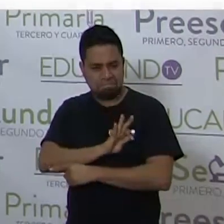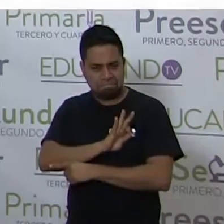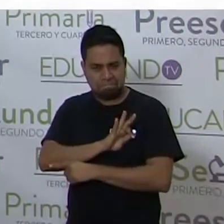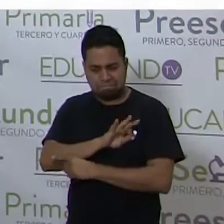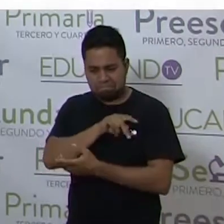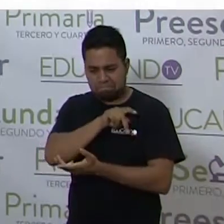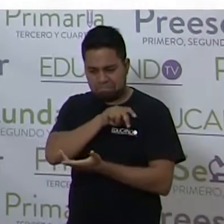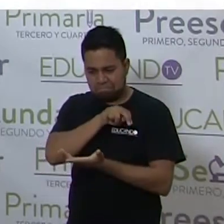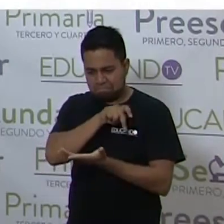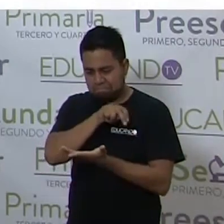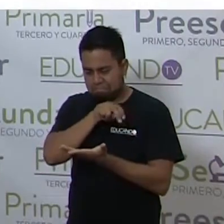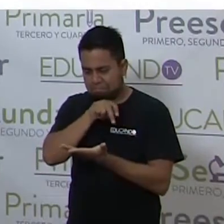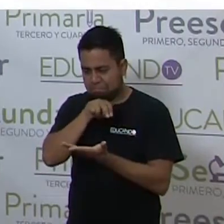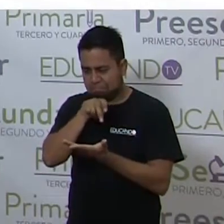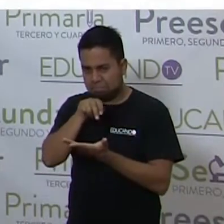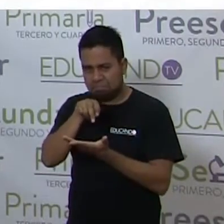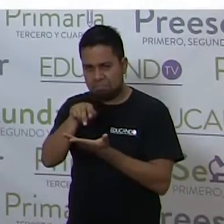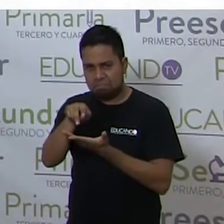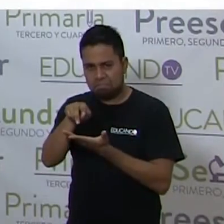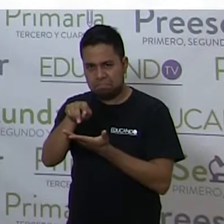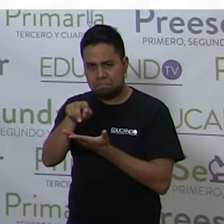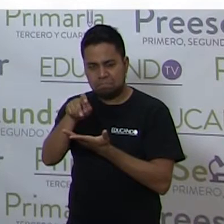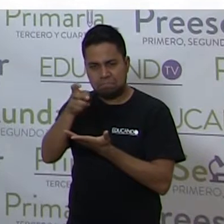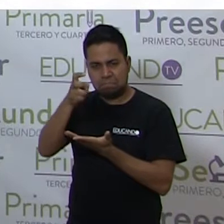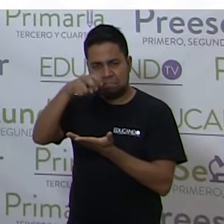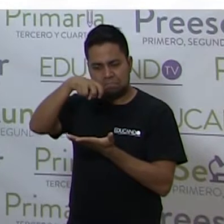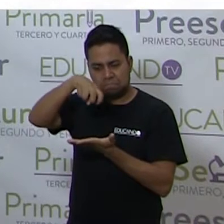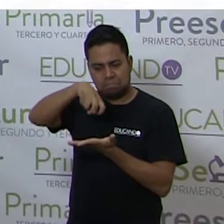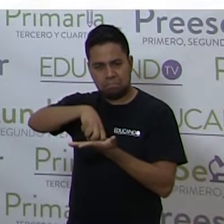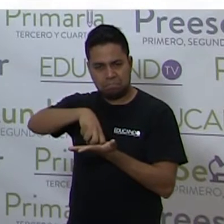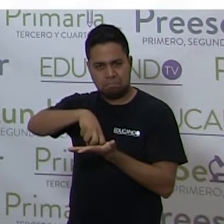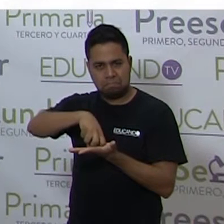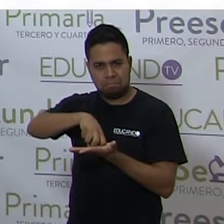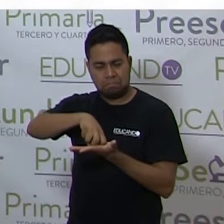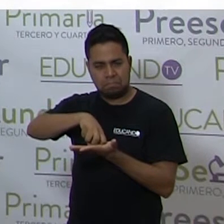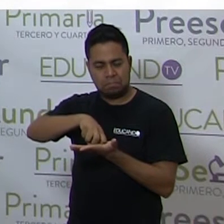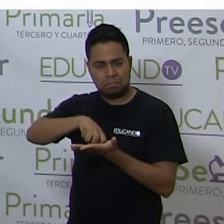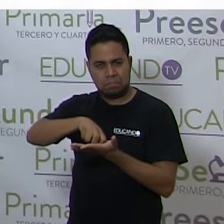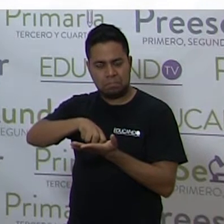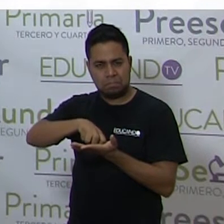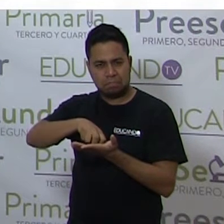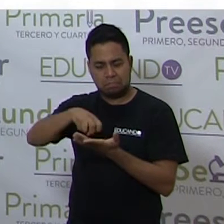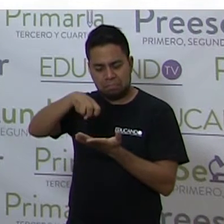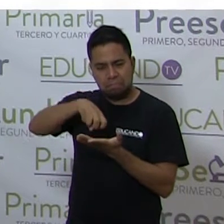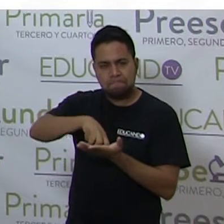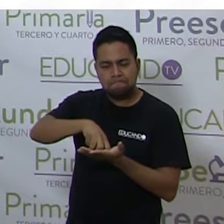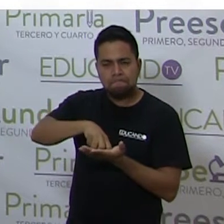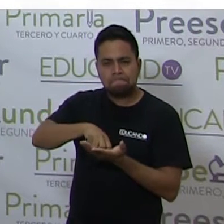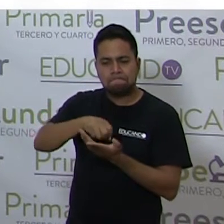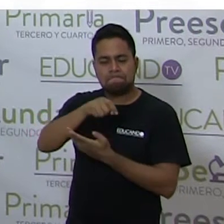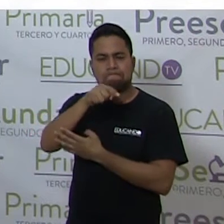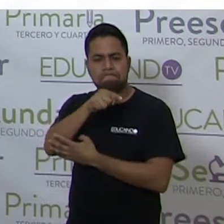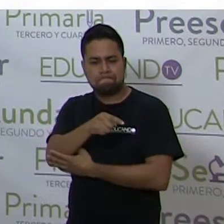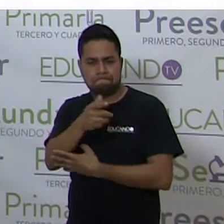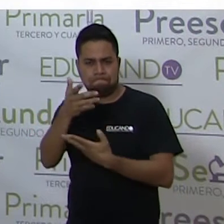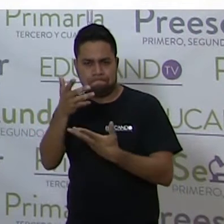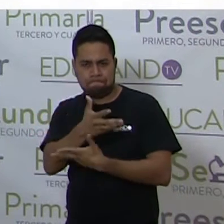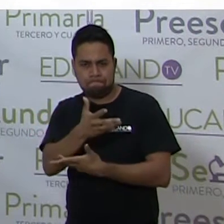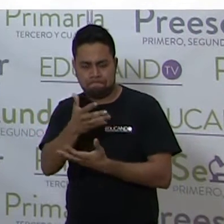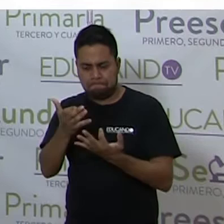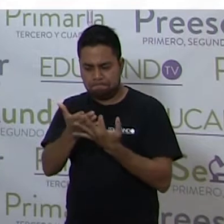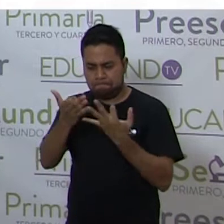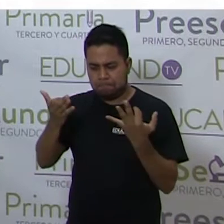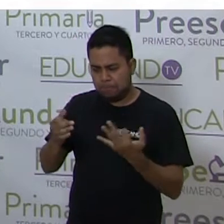proyectos, se acuclilló en una postura cómoda y comenzó a mezclar tierra